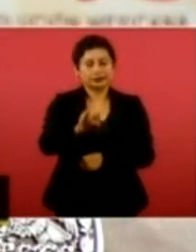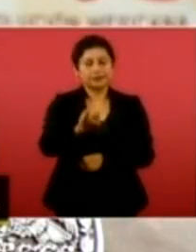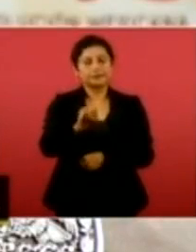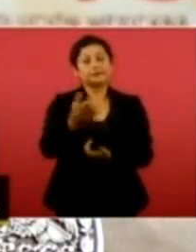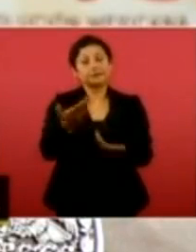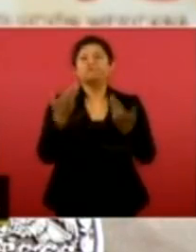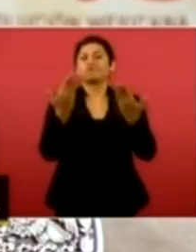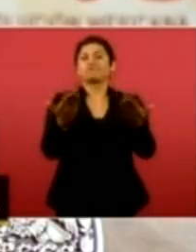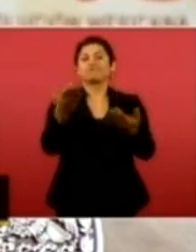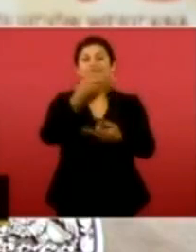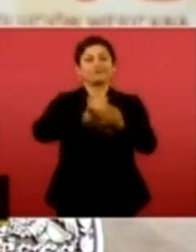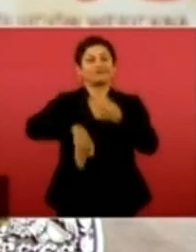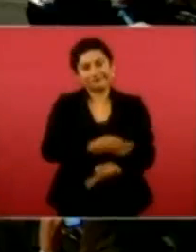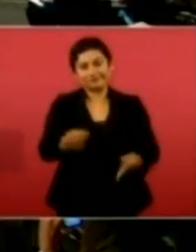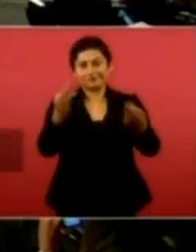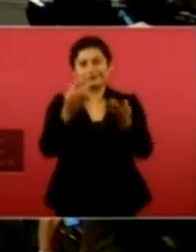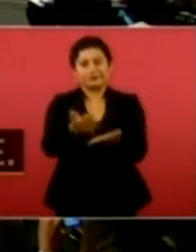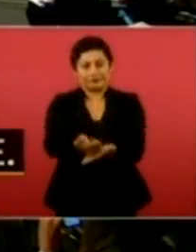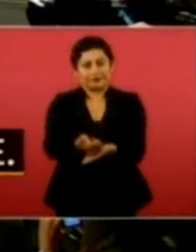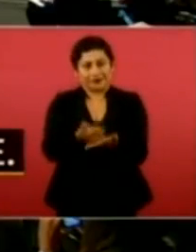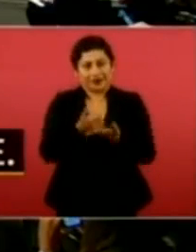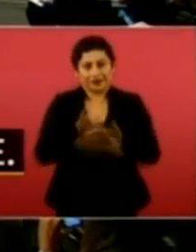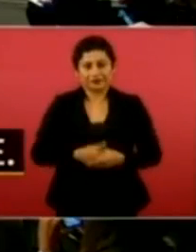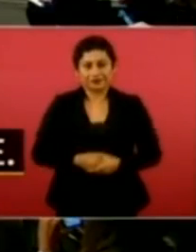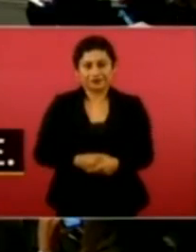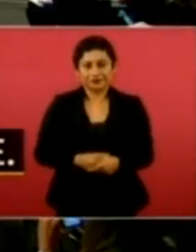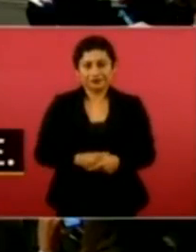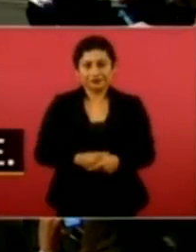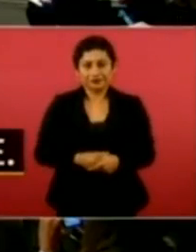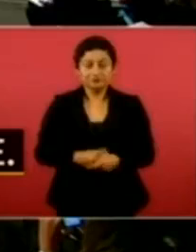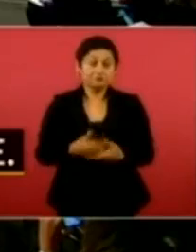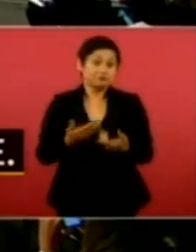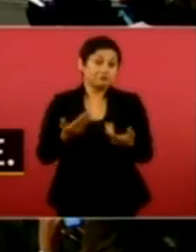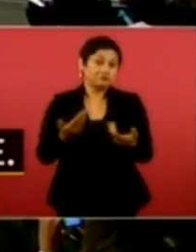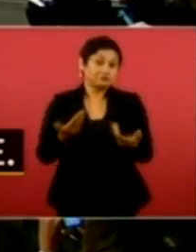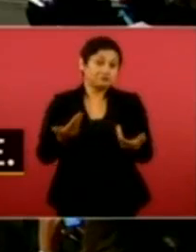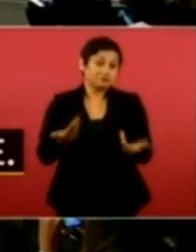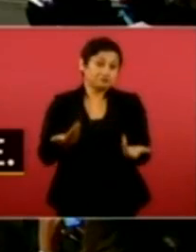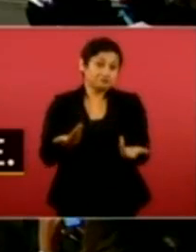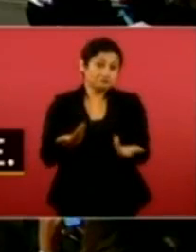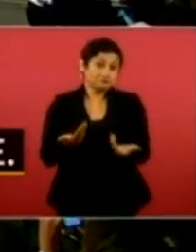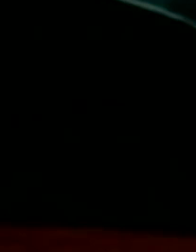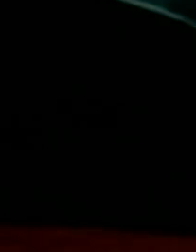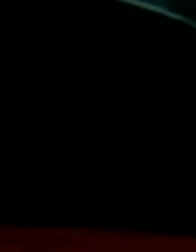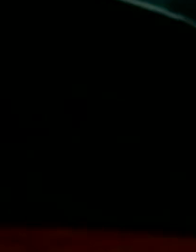los mexicanos nos ayuden, les puede beneficiar